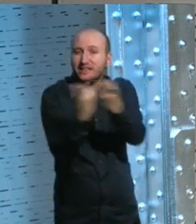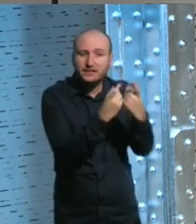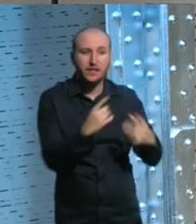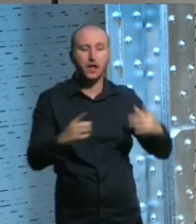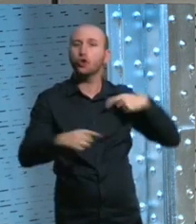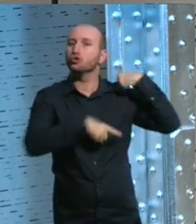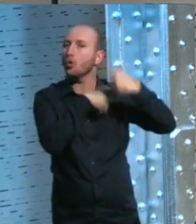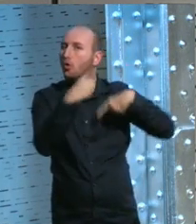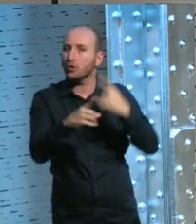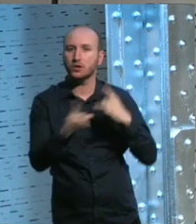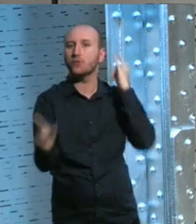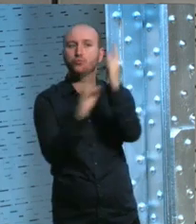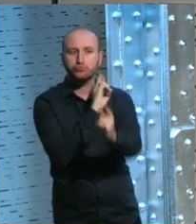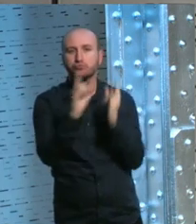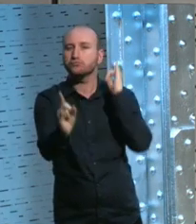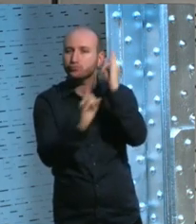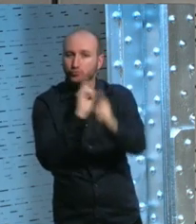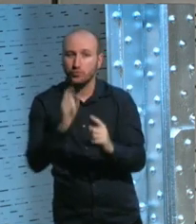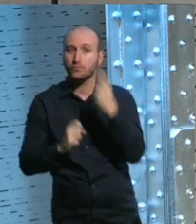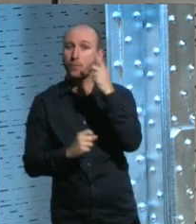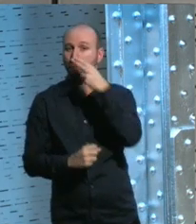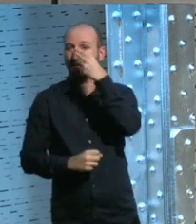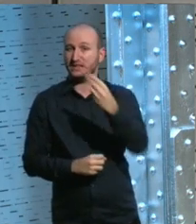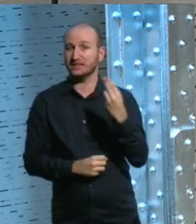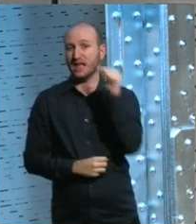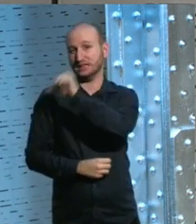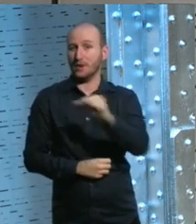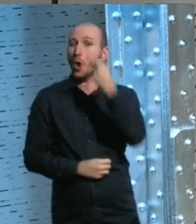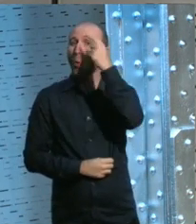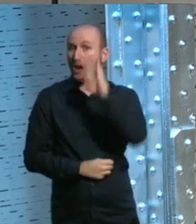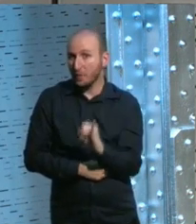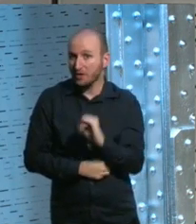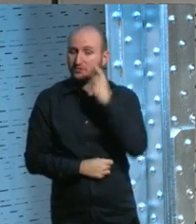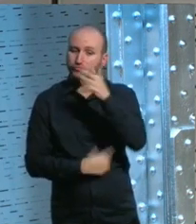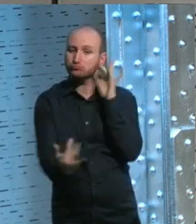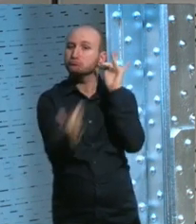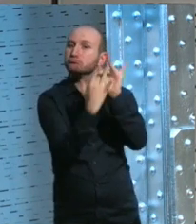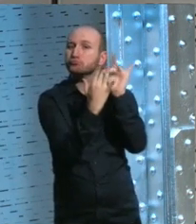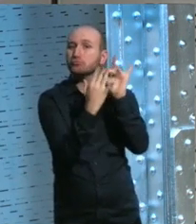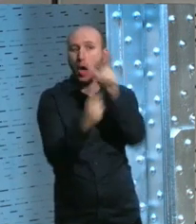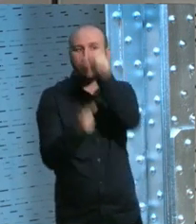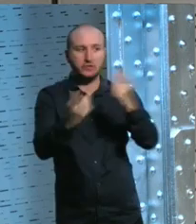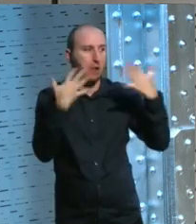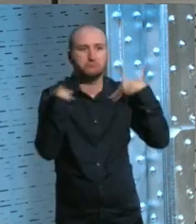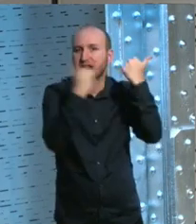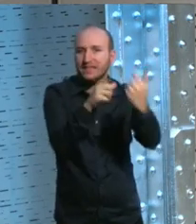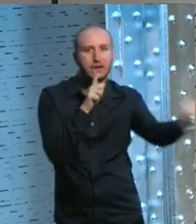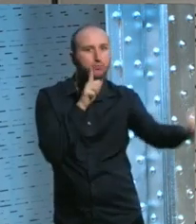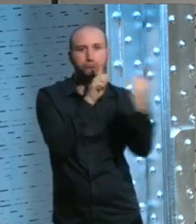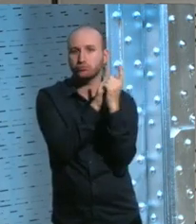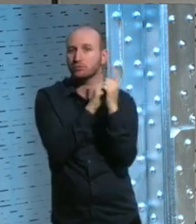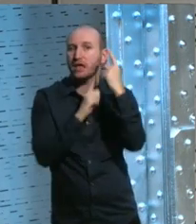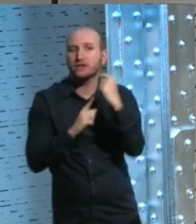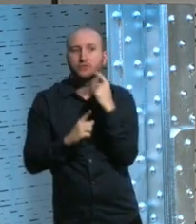los días, los ve una vez a la semana, etcétera, y entonces les pone en contactos con la gente que quiera. Es una innovación